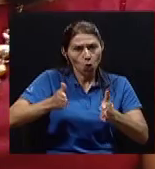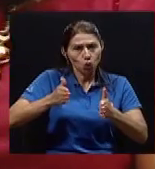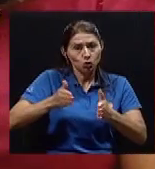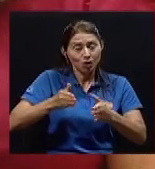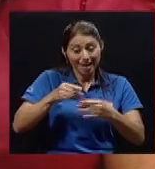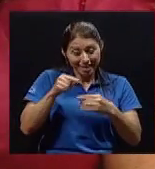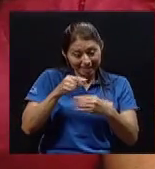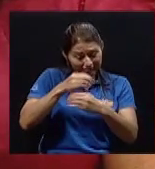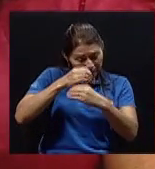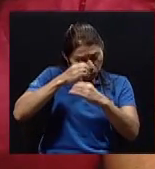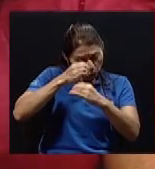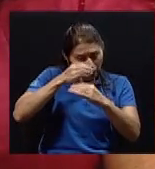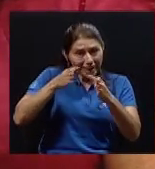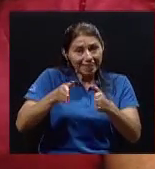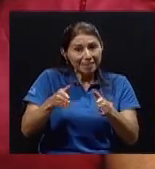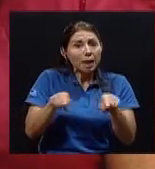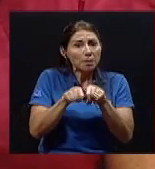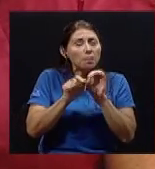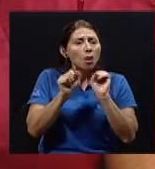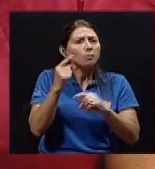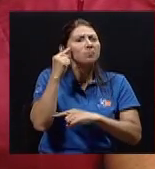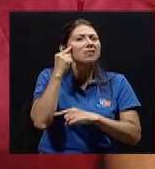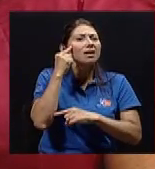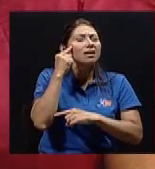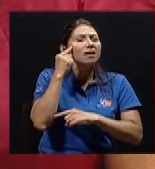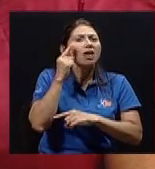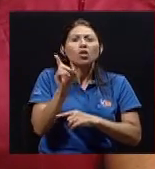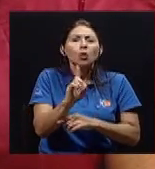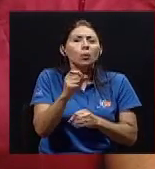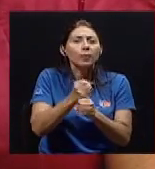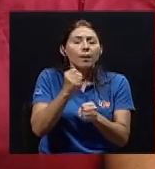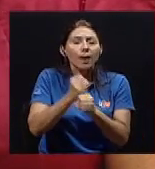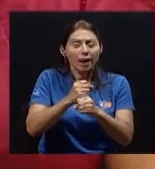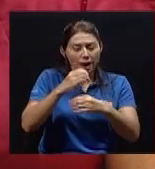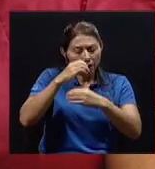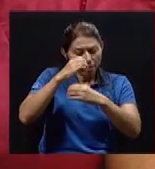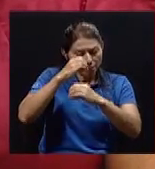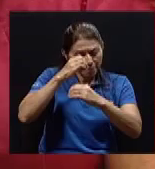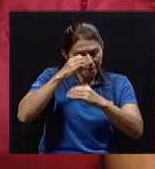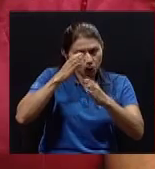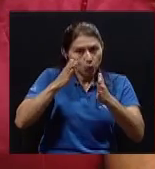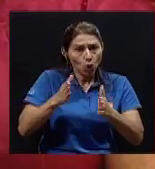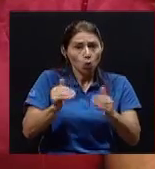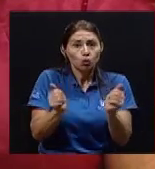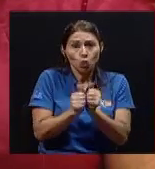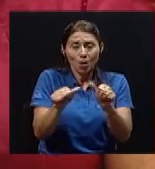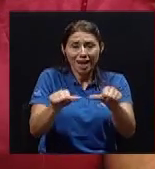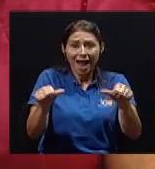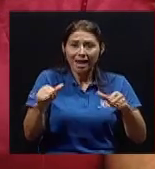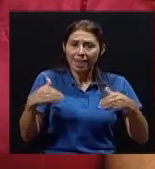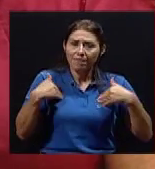también tenemos microbiólogos laborando en lo que es la parte veterinaria, como le decía al principio,